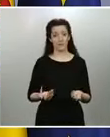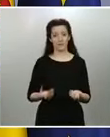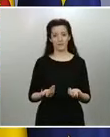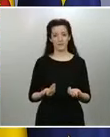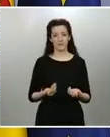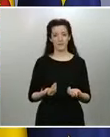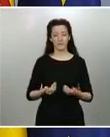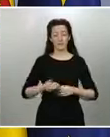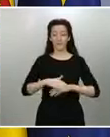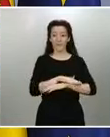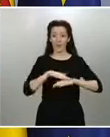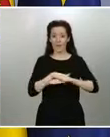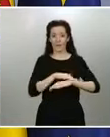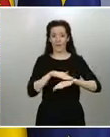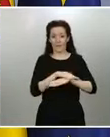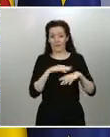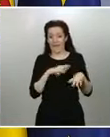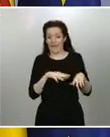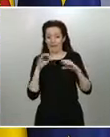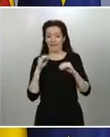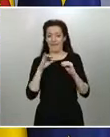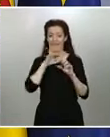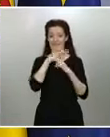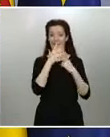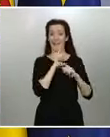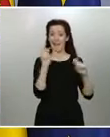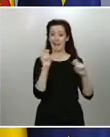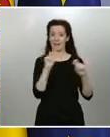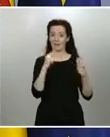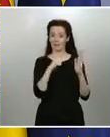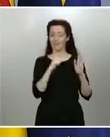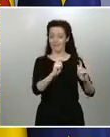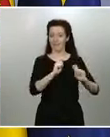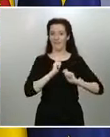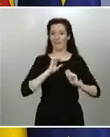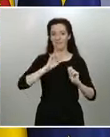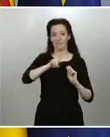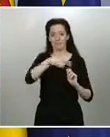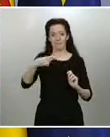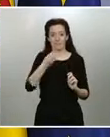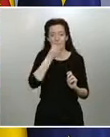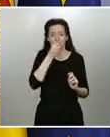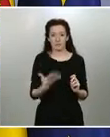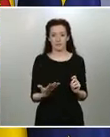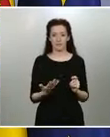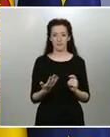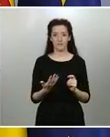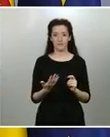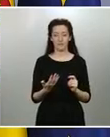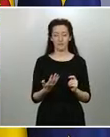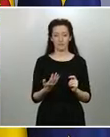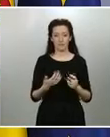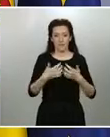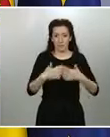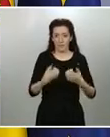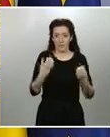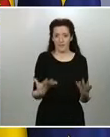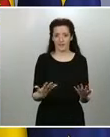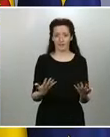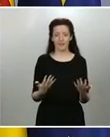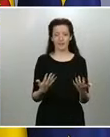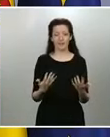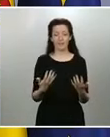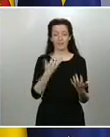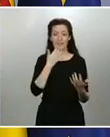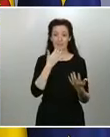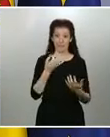eficaces y por lo tanto aquello que haya una vez un ha demostrado eficacia no